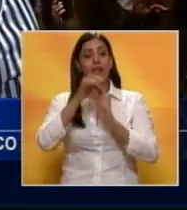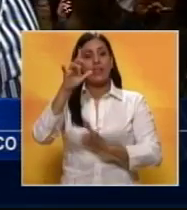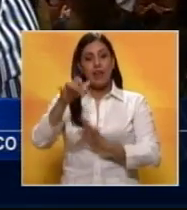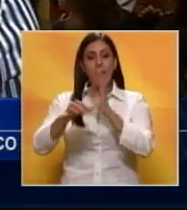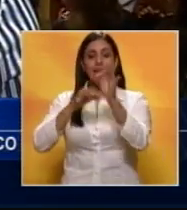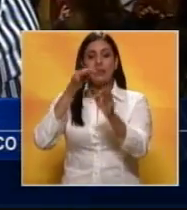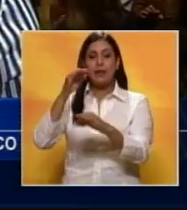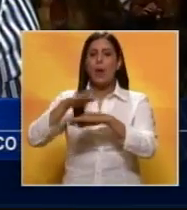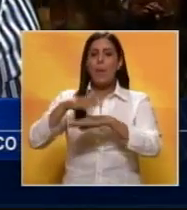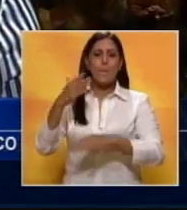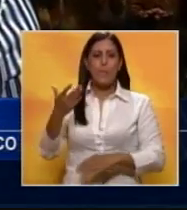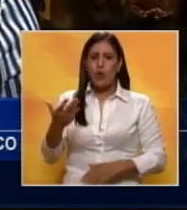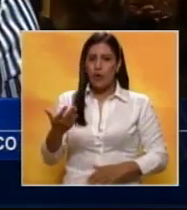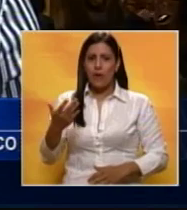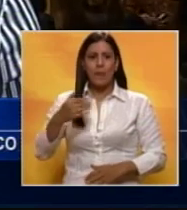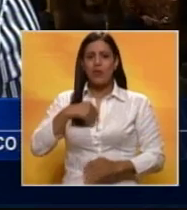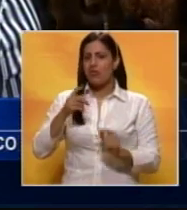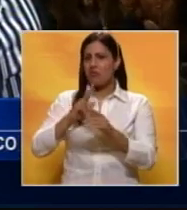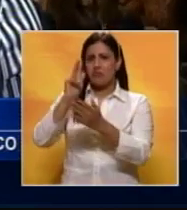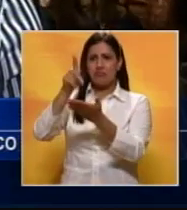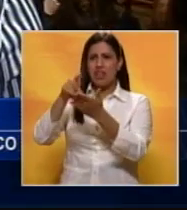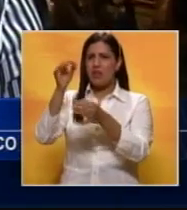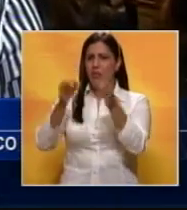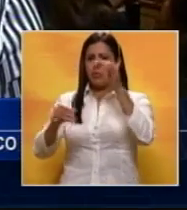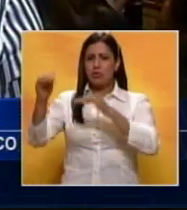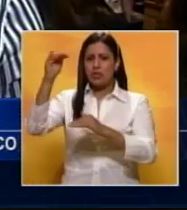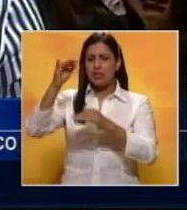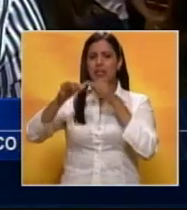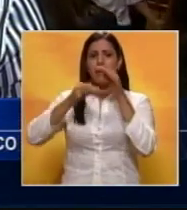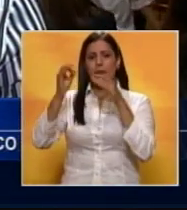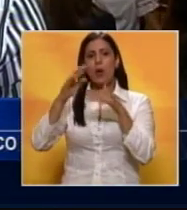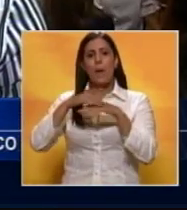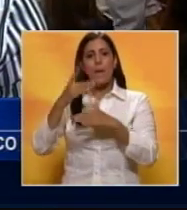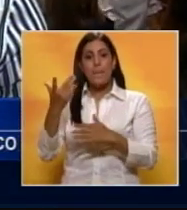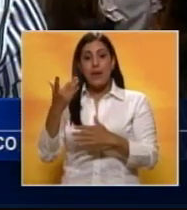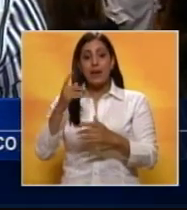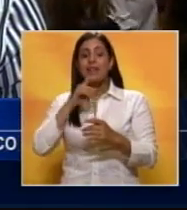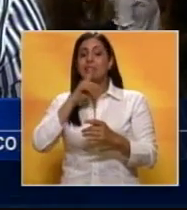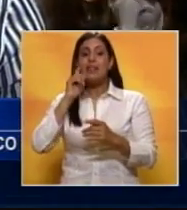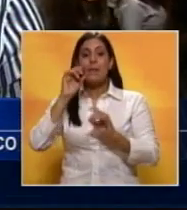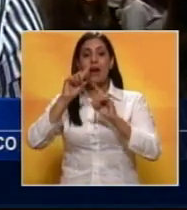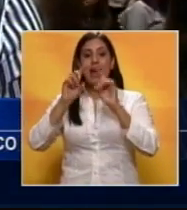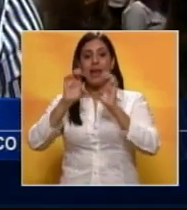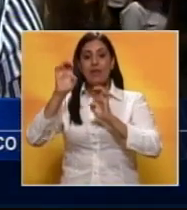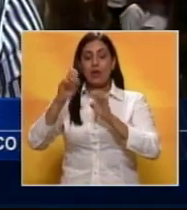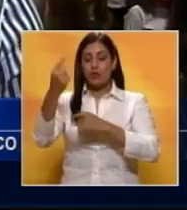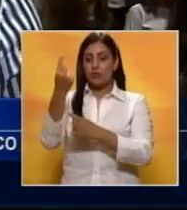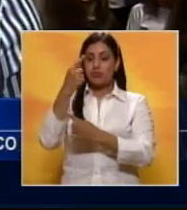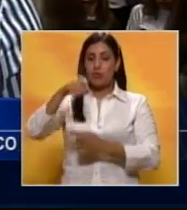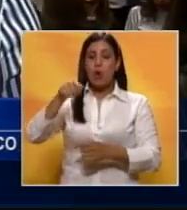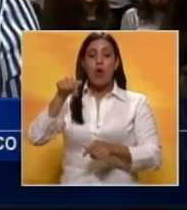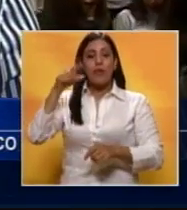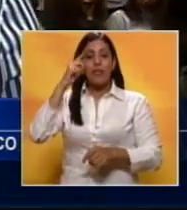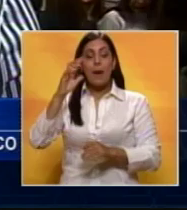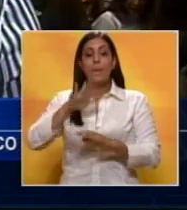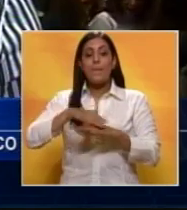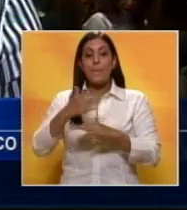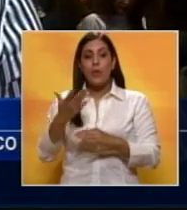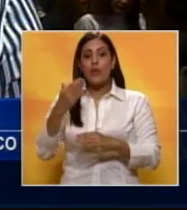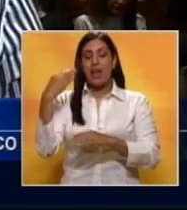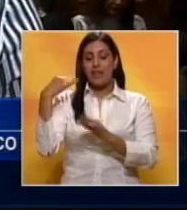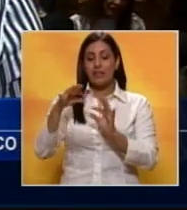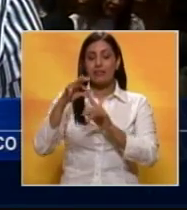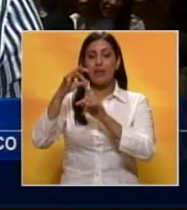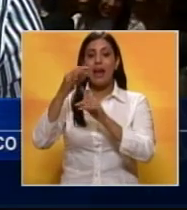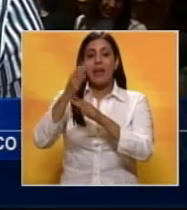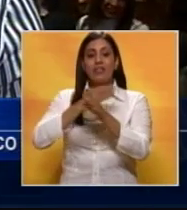También explicó las razones por las cuales no acudió al Tribunal Supremo de Justicia para la audiencia que estaba fijada hoy con motivo de la